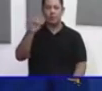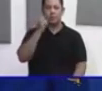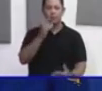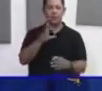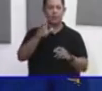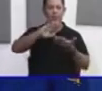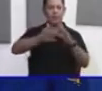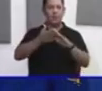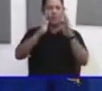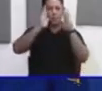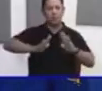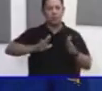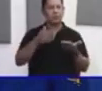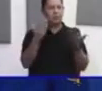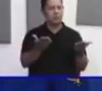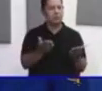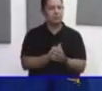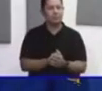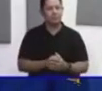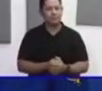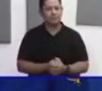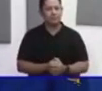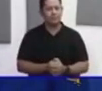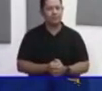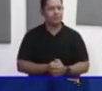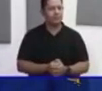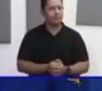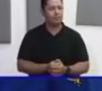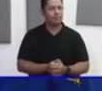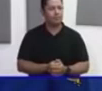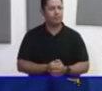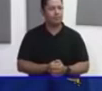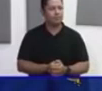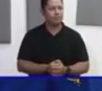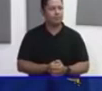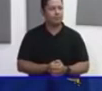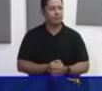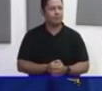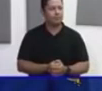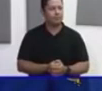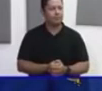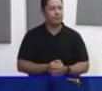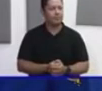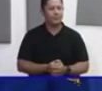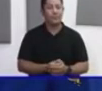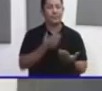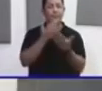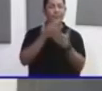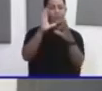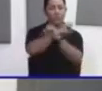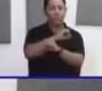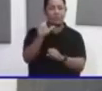gobierno, hacia la comunidad de este archipiélago. Ya, bless you. Muy buenas noches a todos